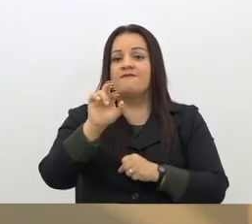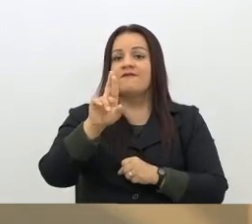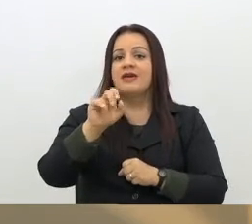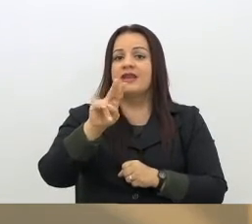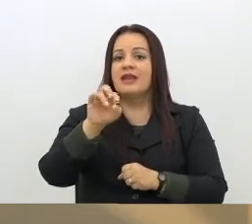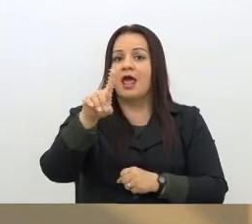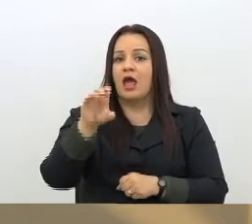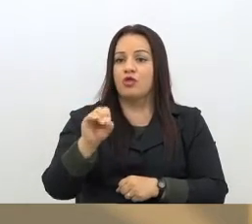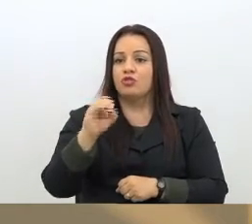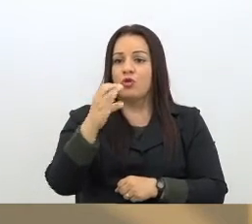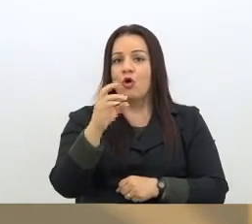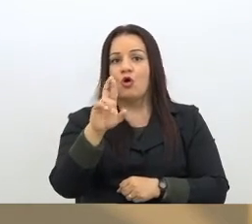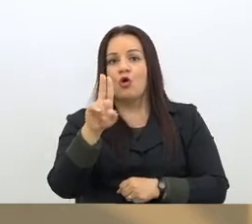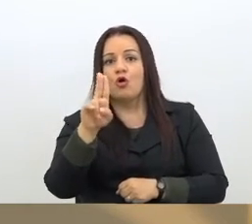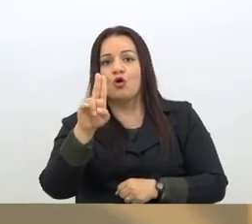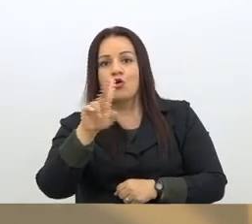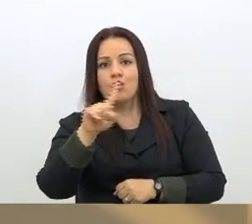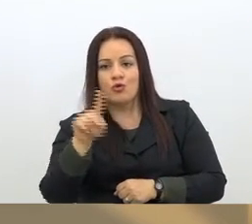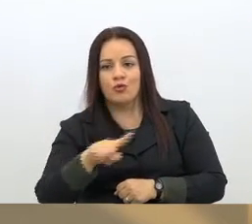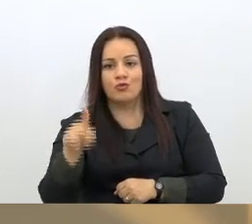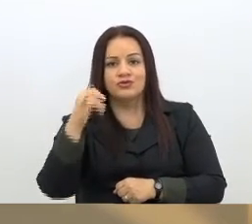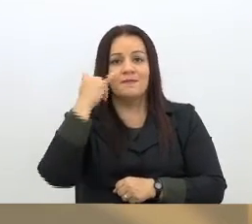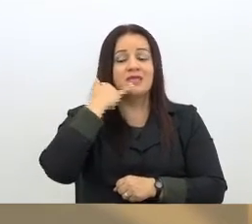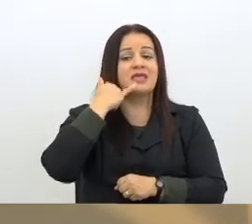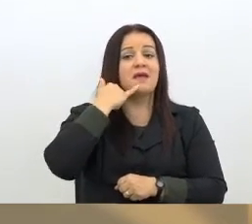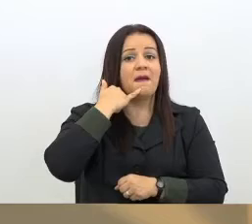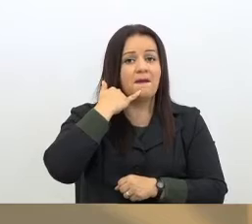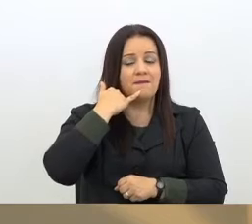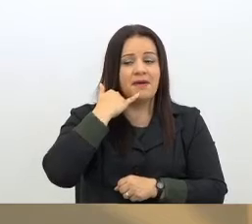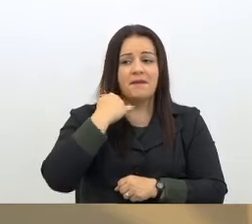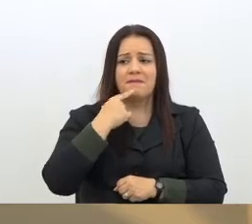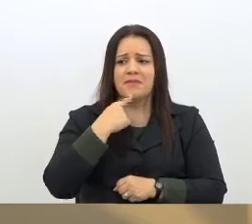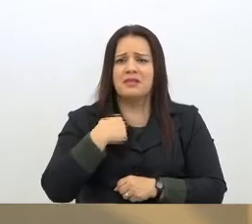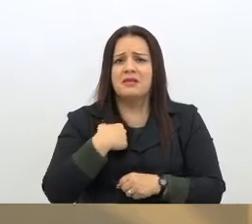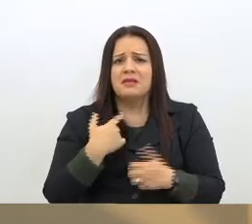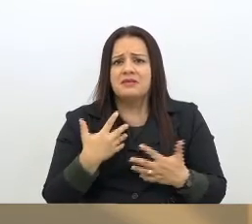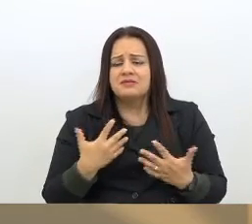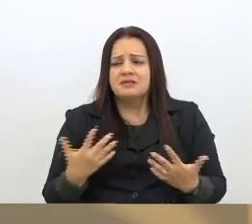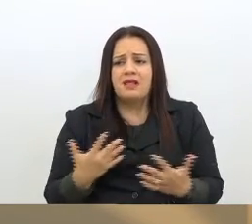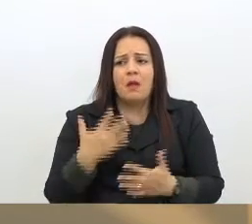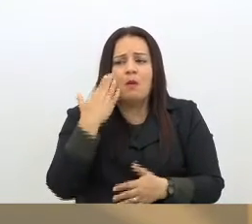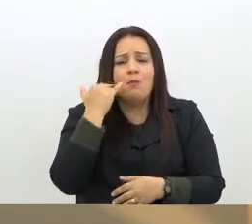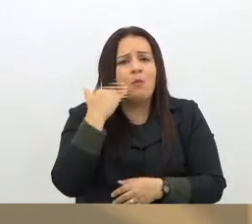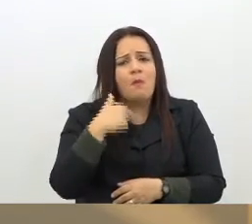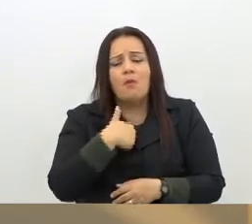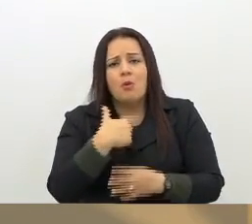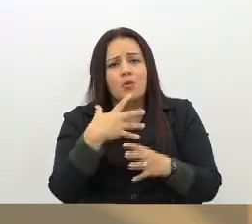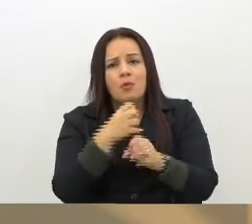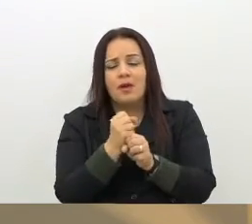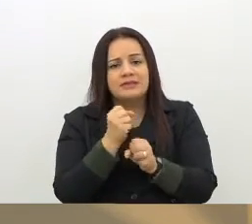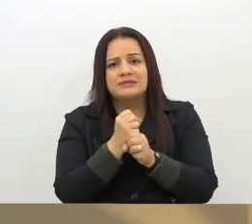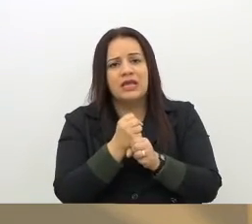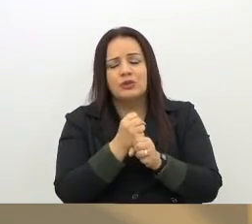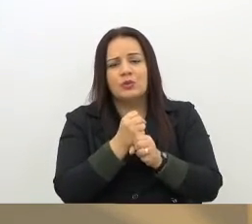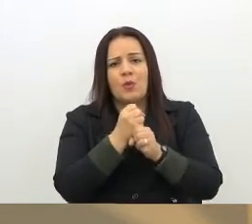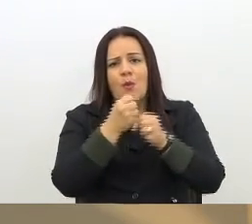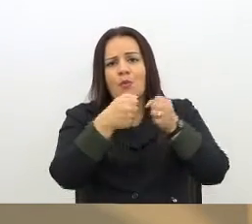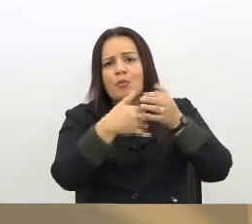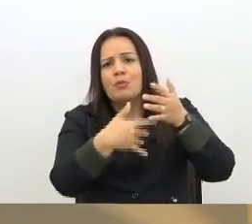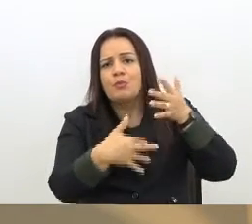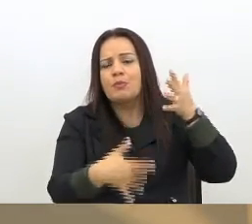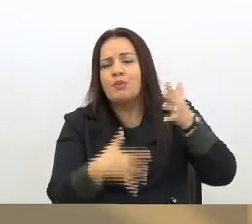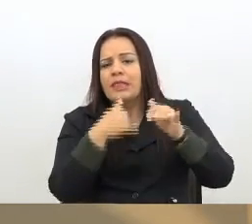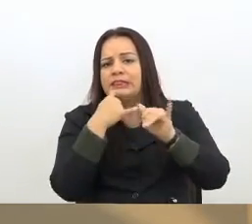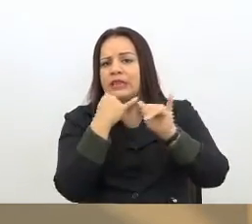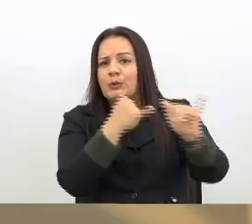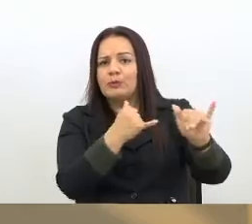me llama por teléfono y me dice que por qué estoy haciendo yo una serie de denuncias y